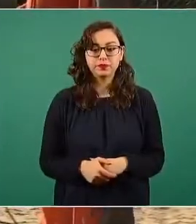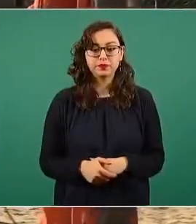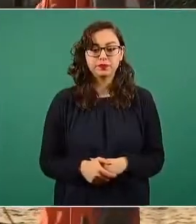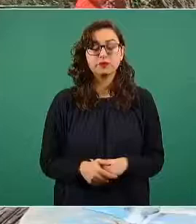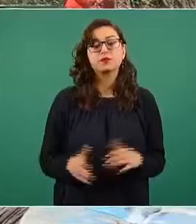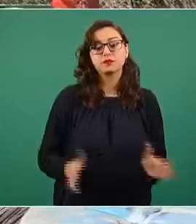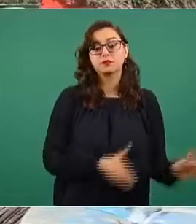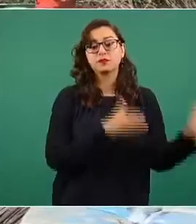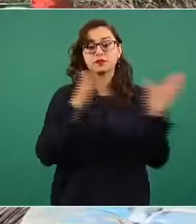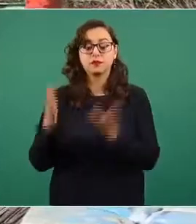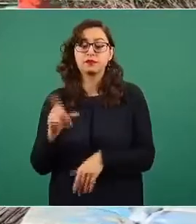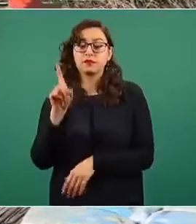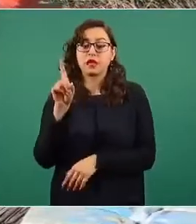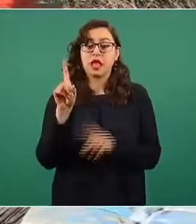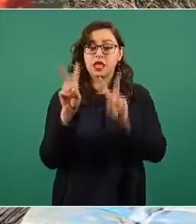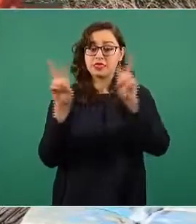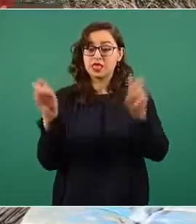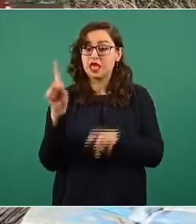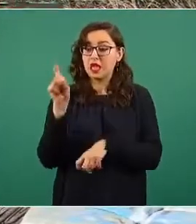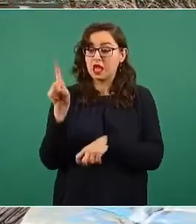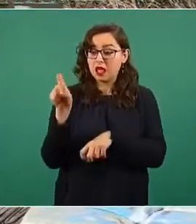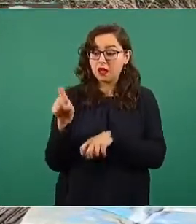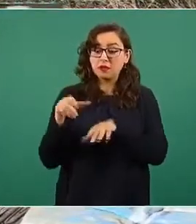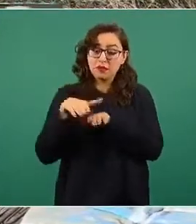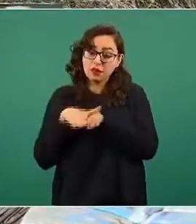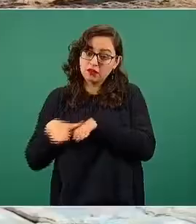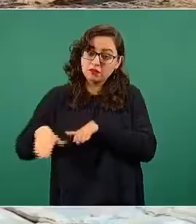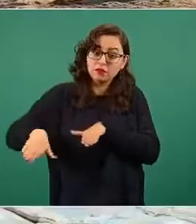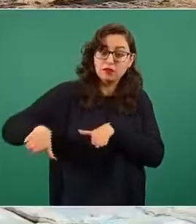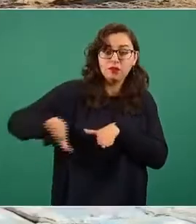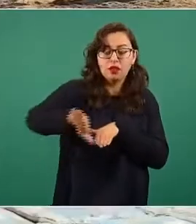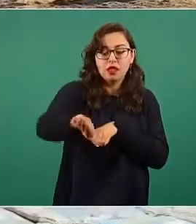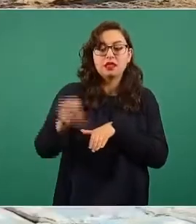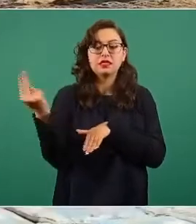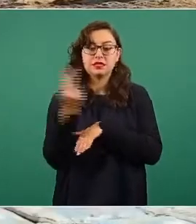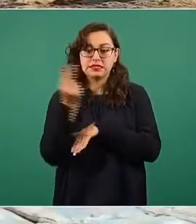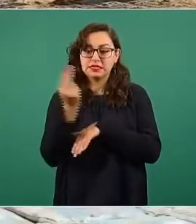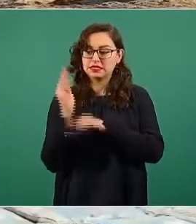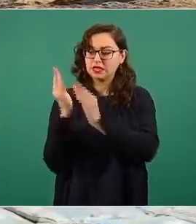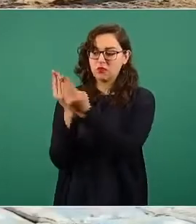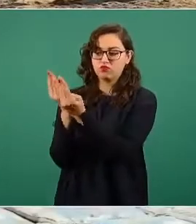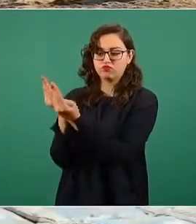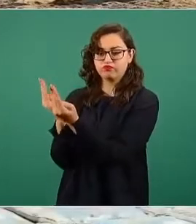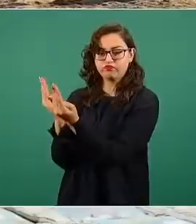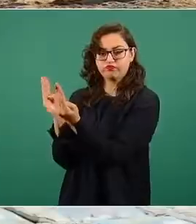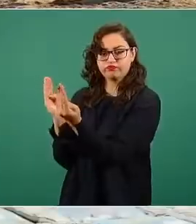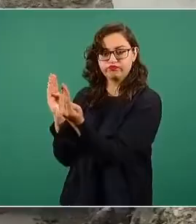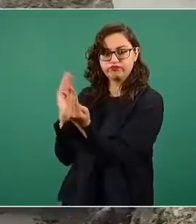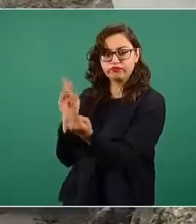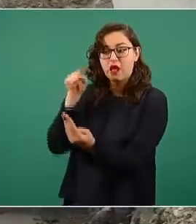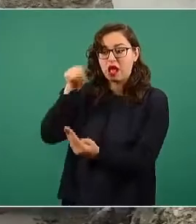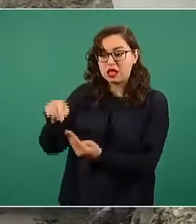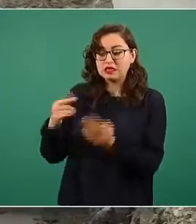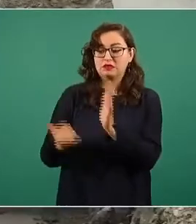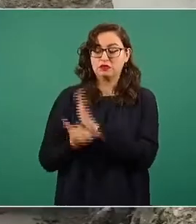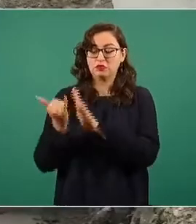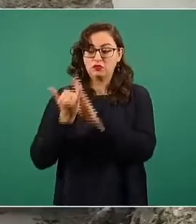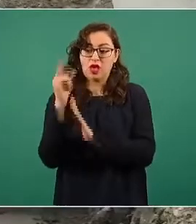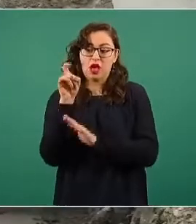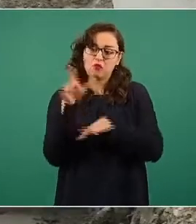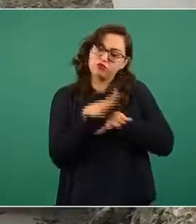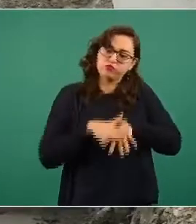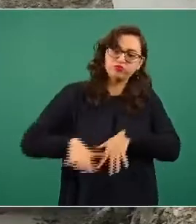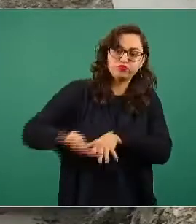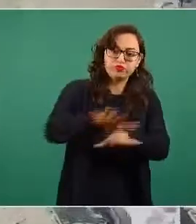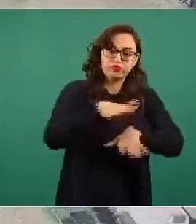se trabaja en la colocación de acero de refuerzo en zapata de muro de protección para terraplén, donde se construirán las edificaciones. Avanzan los trabajos de